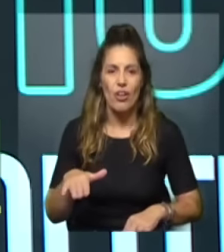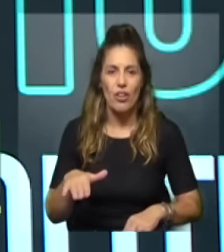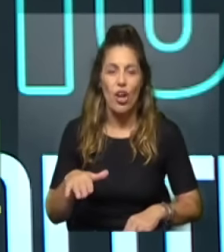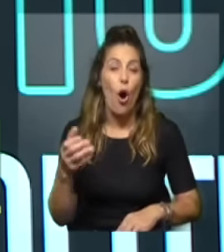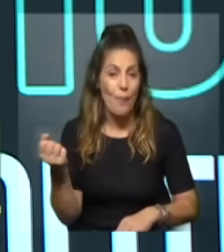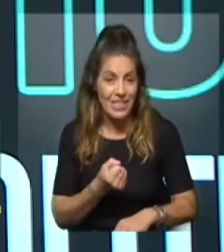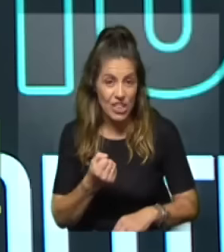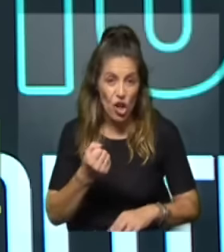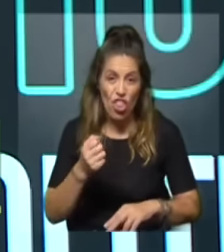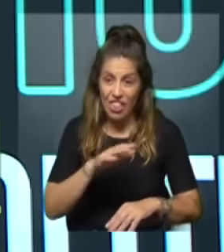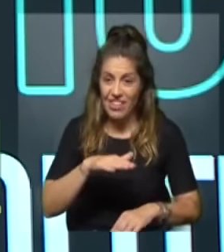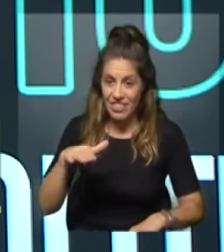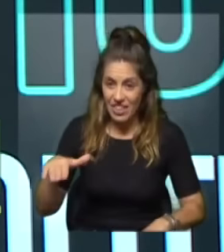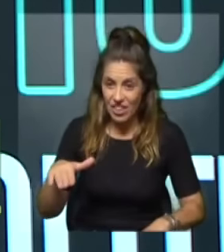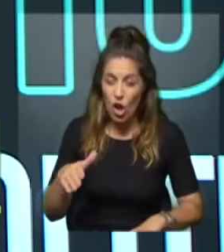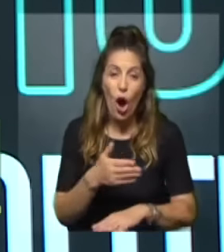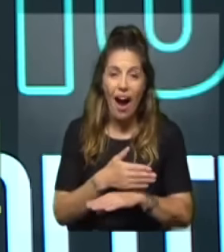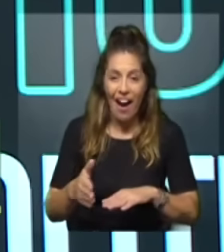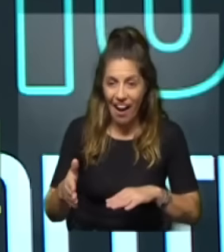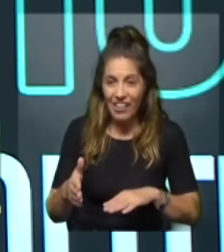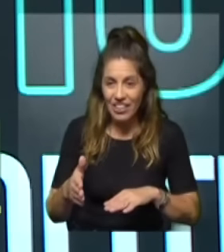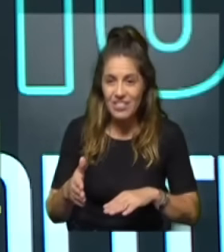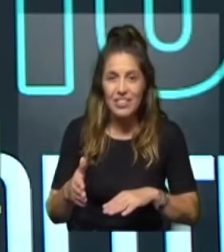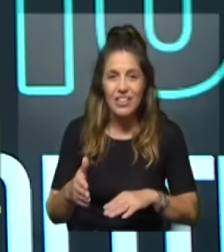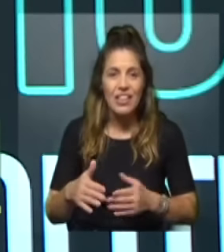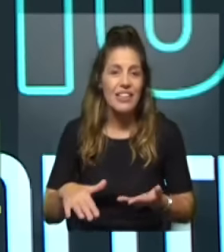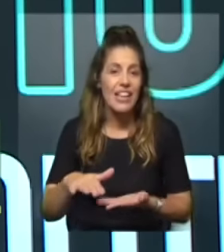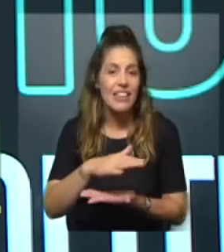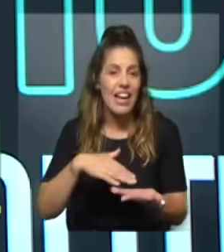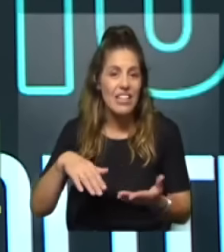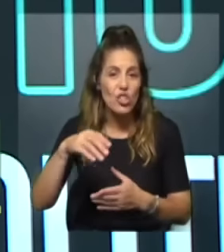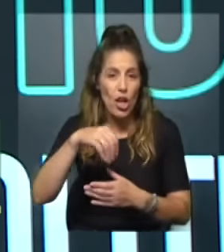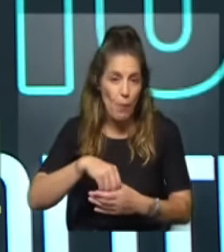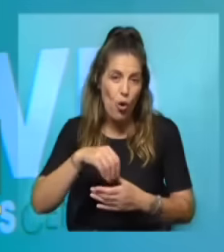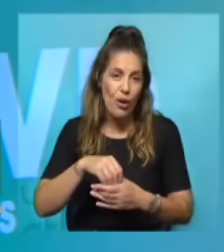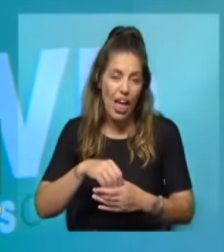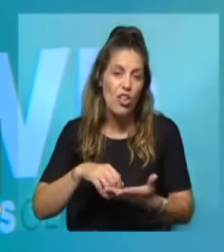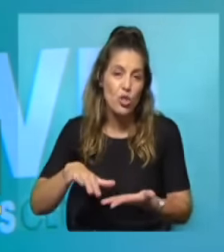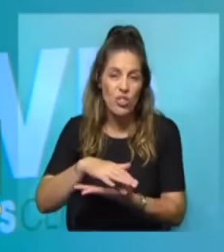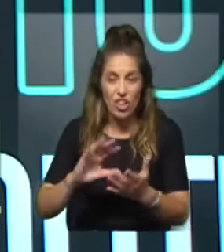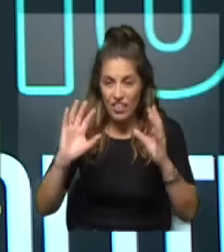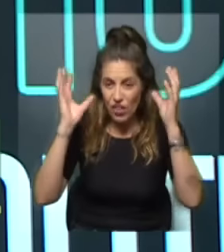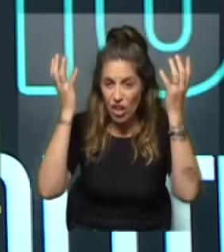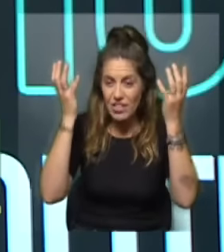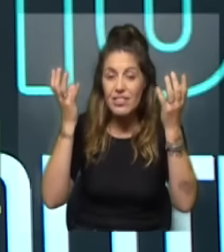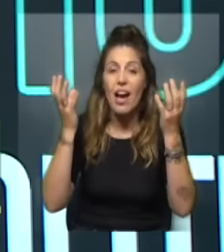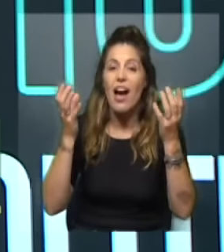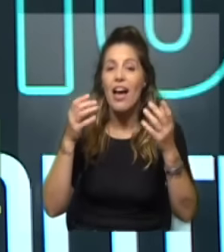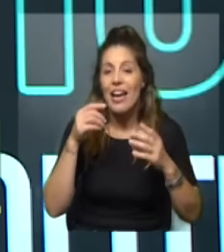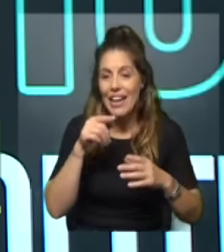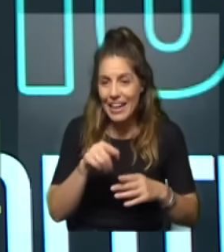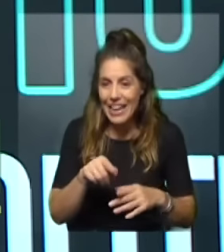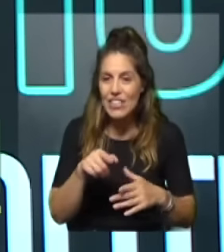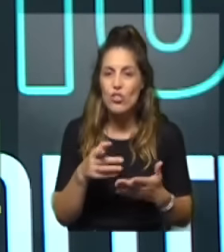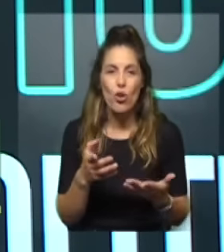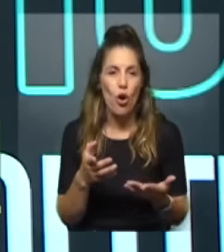homicidios de niños eh a raíz de estar involucrados en en estas en estas situaciones eh digamos de alguna